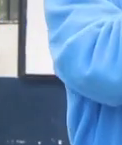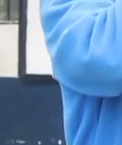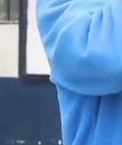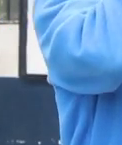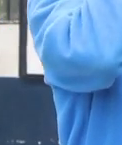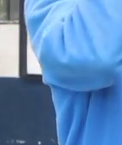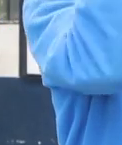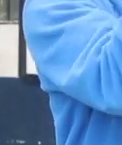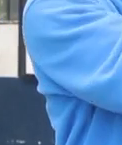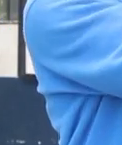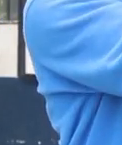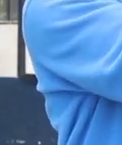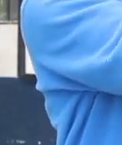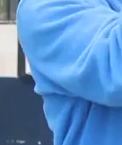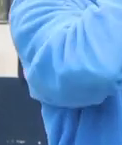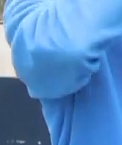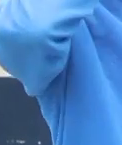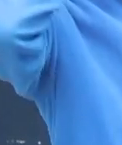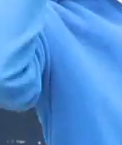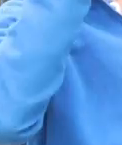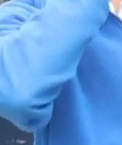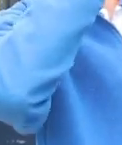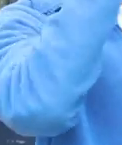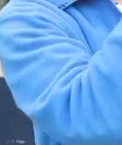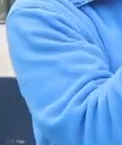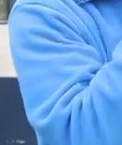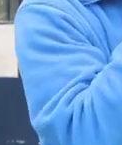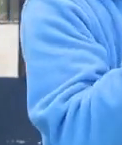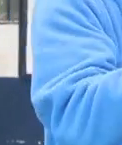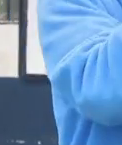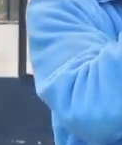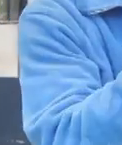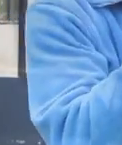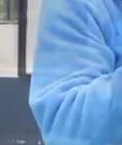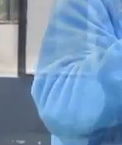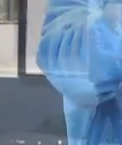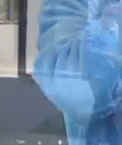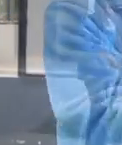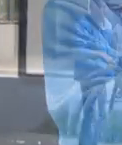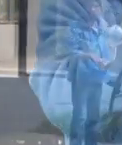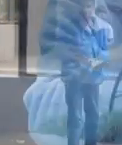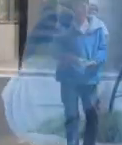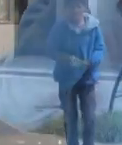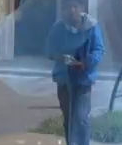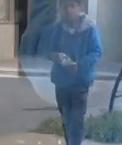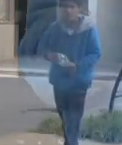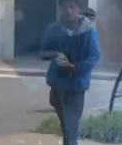no tengamos una mente cerrada, sino que por el contrario, que con el apoyo podamos abrir nuestra mente.